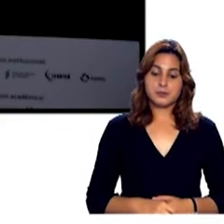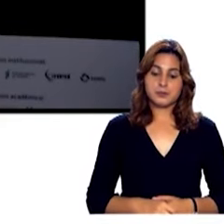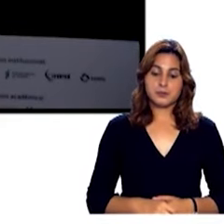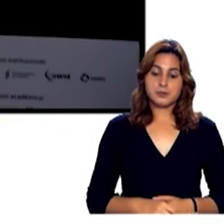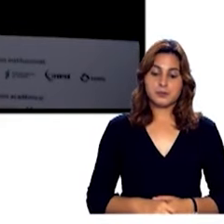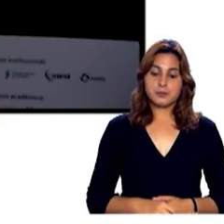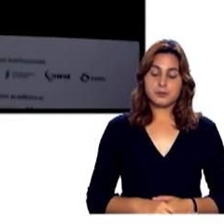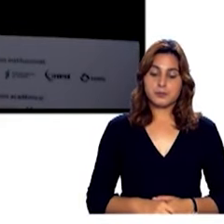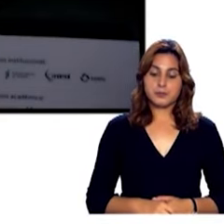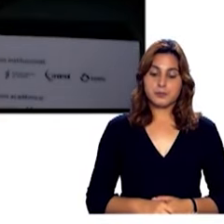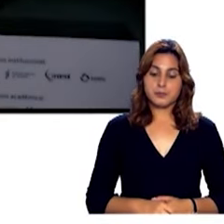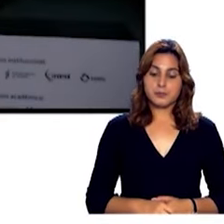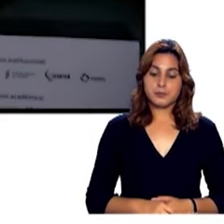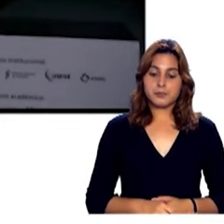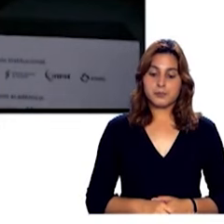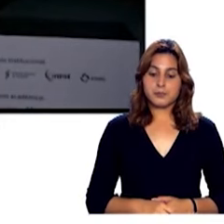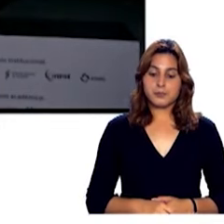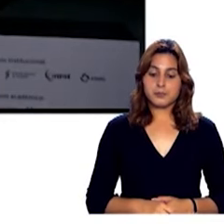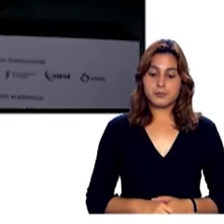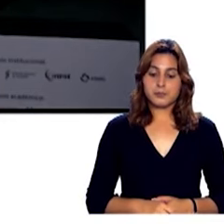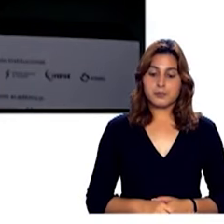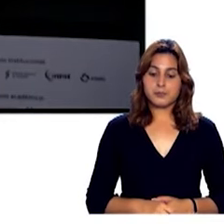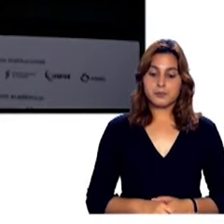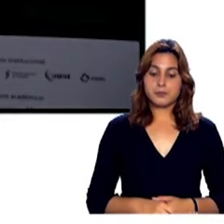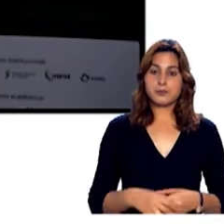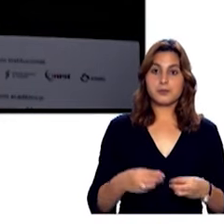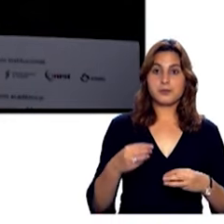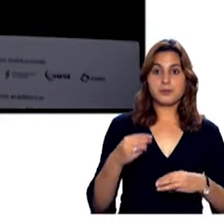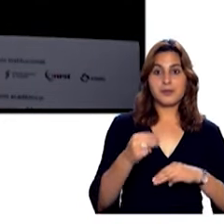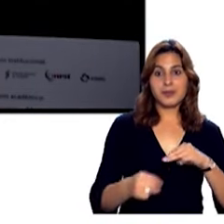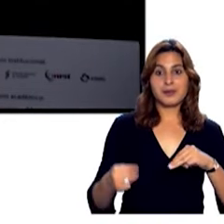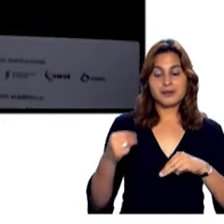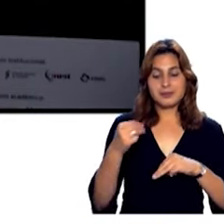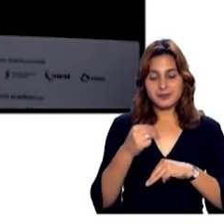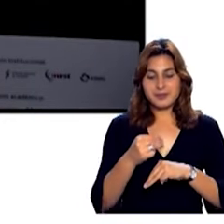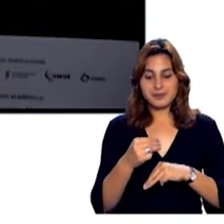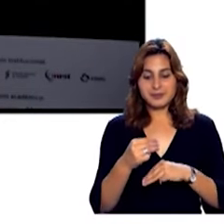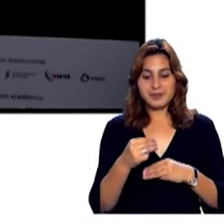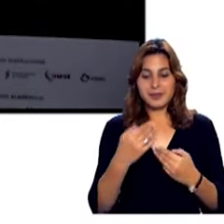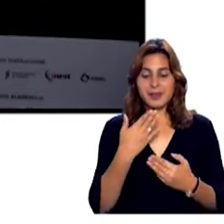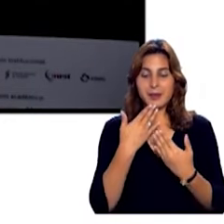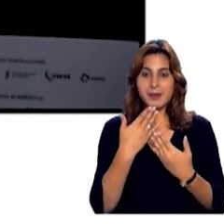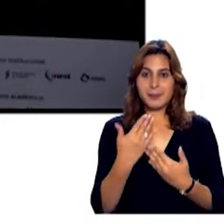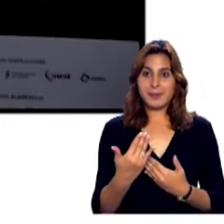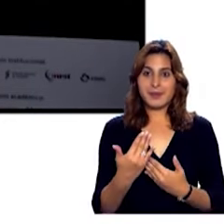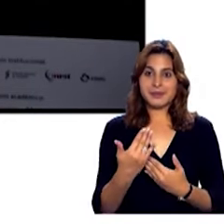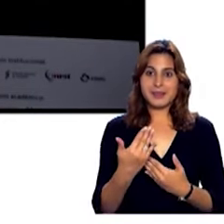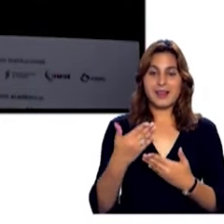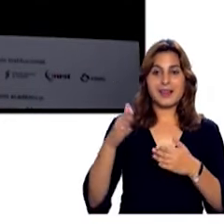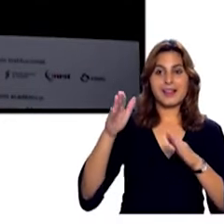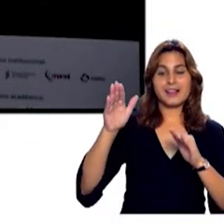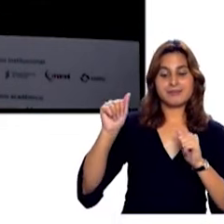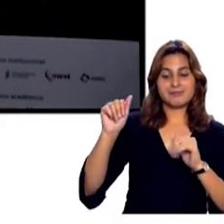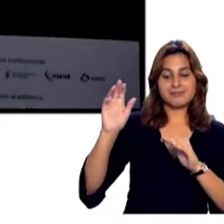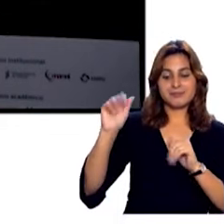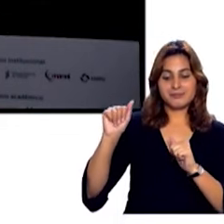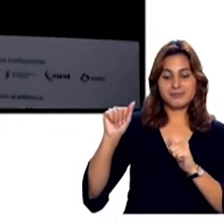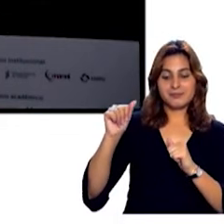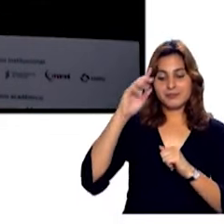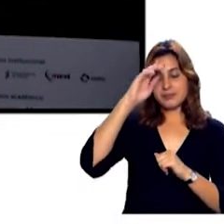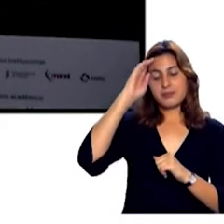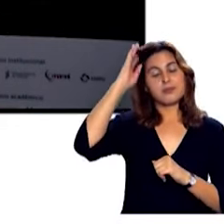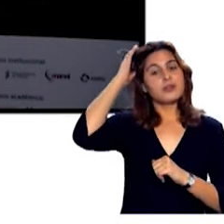Ministro Mauro calar Como en espa lases Son